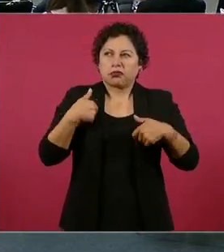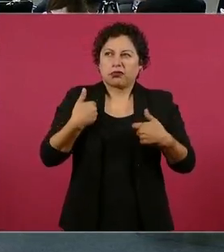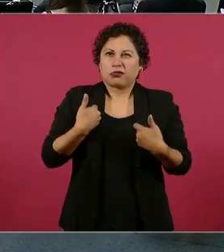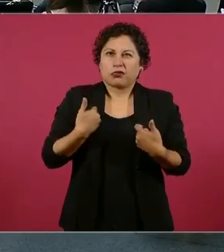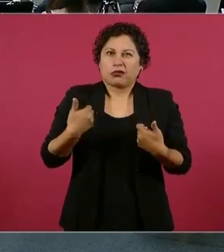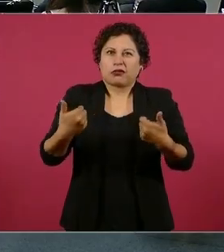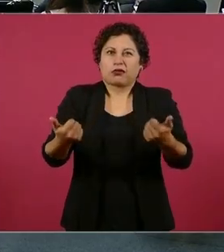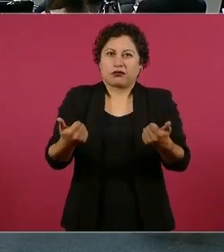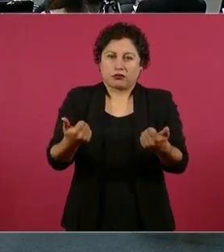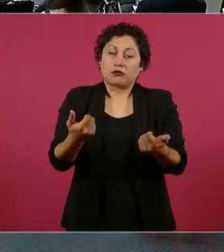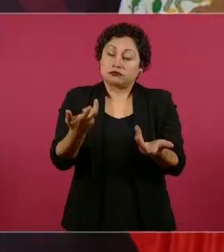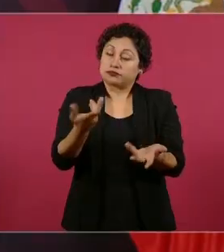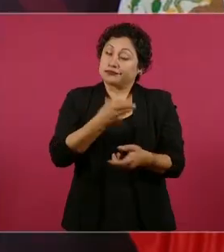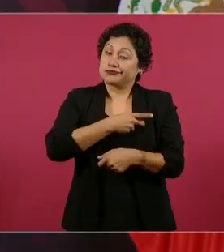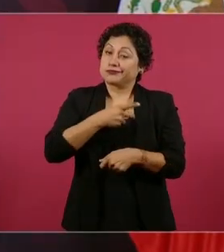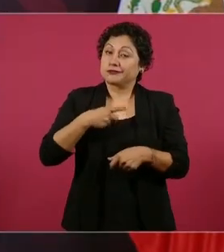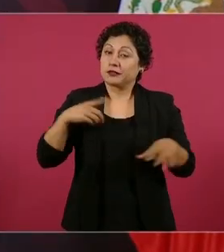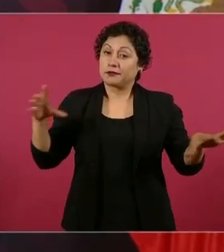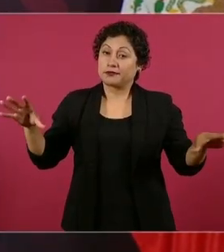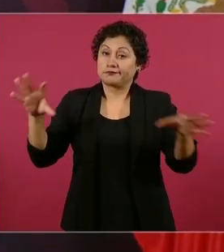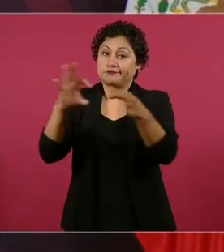aprovecho para invitar,